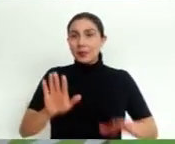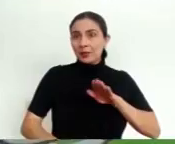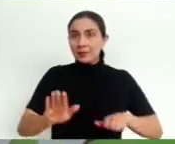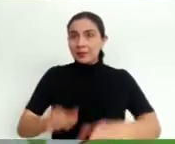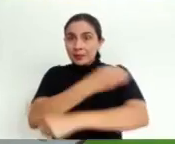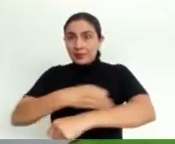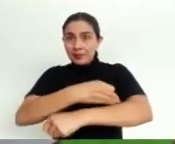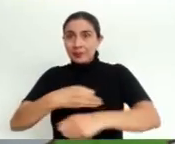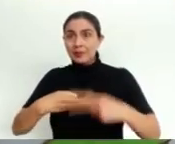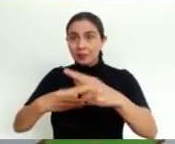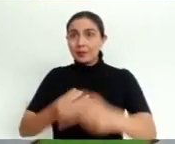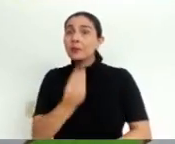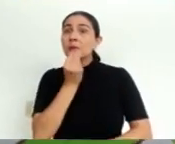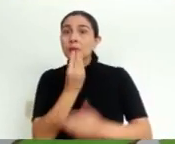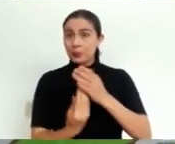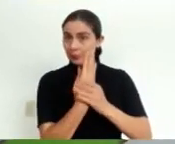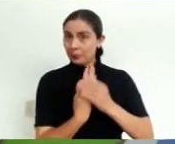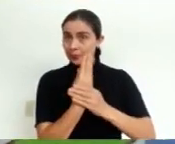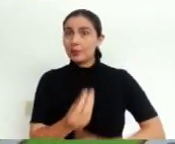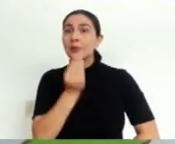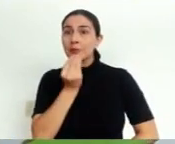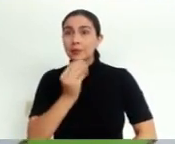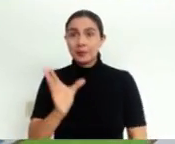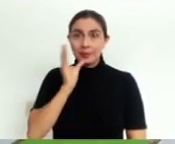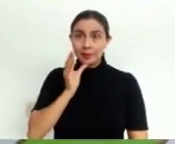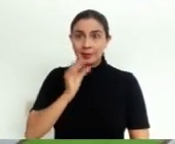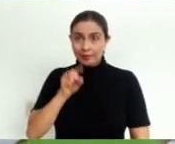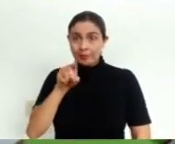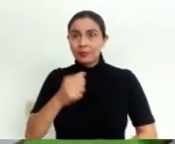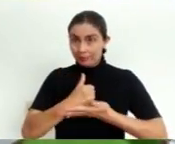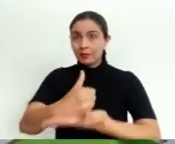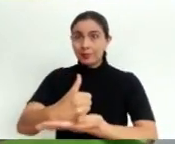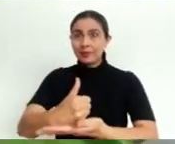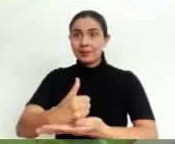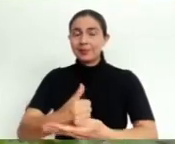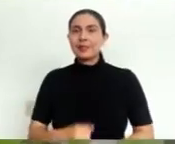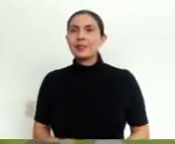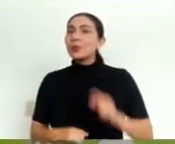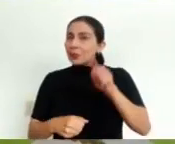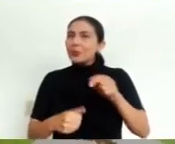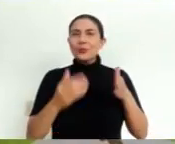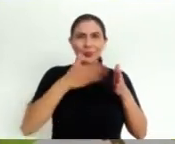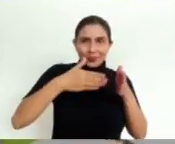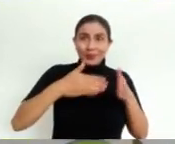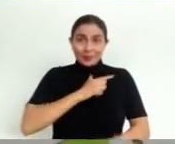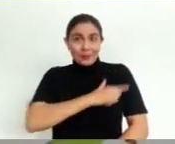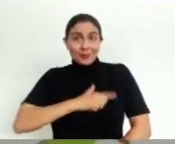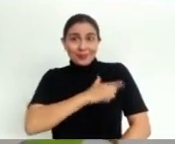¿Alguna vez ayudas a hacer el desayuno, comida o cena para tu familia? ¿Te gusta